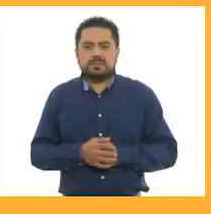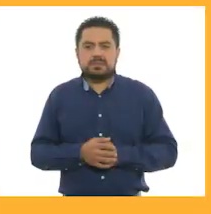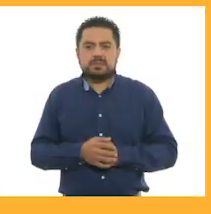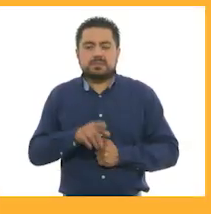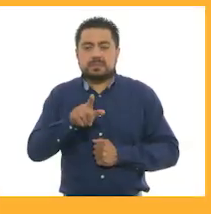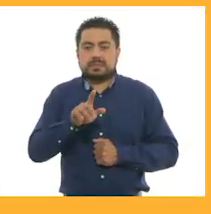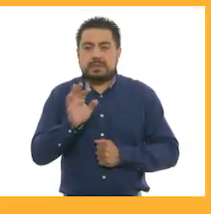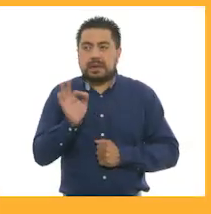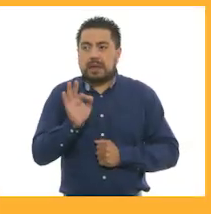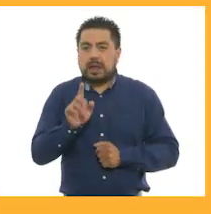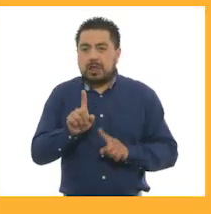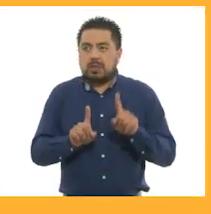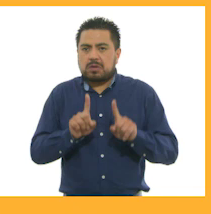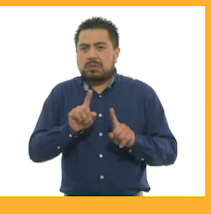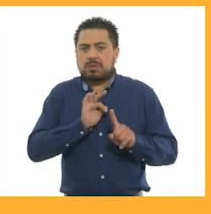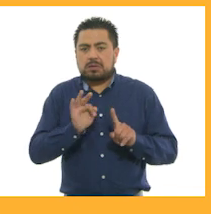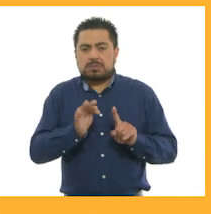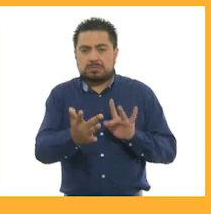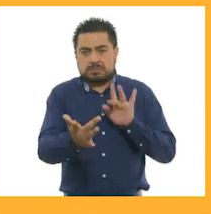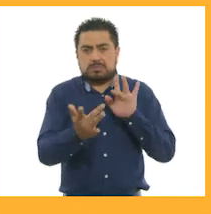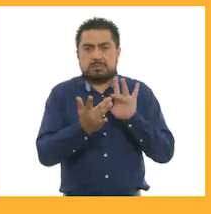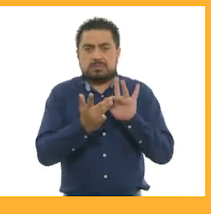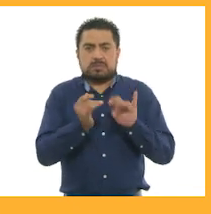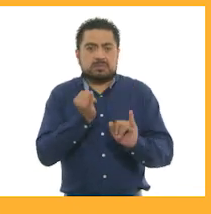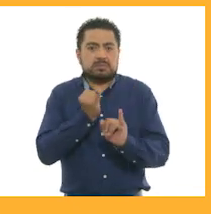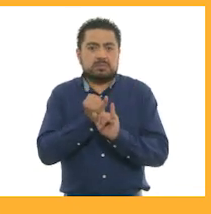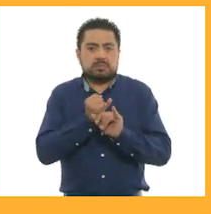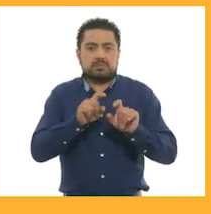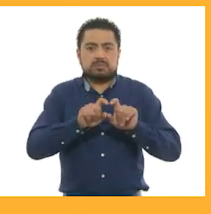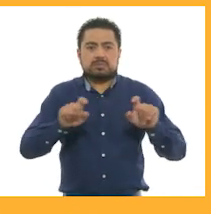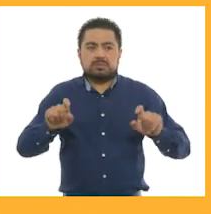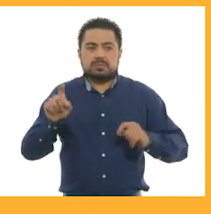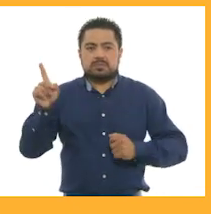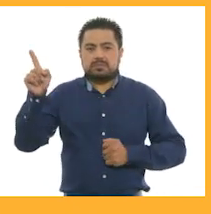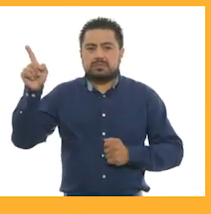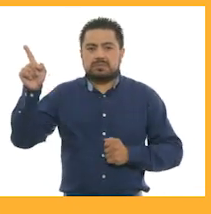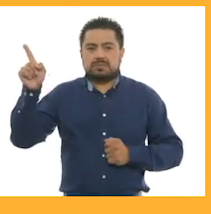Si tienes alguna duda, contáctanos. Página web